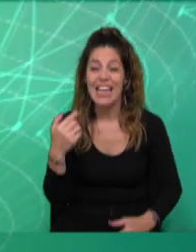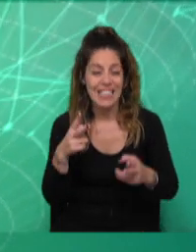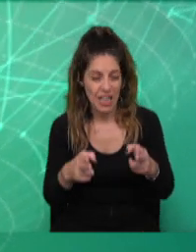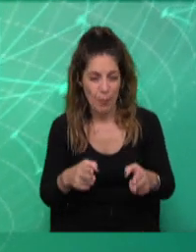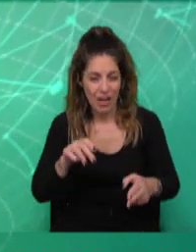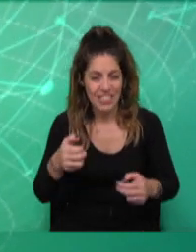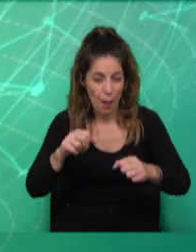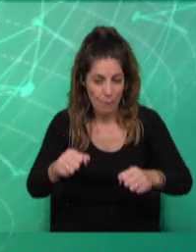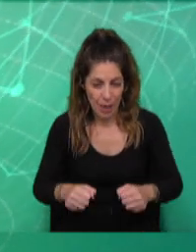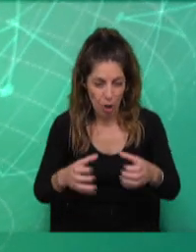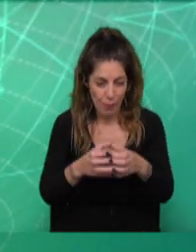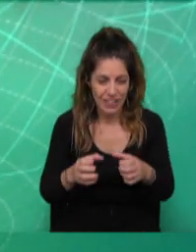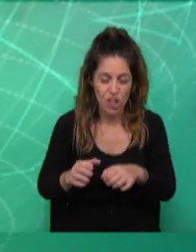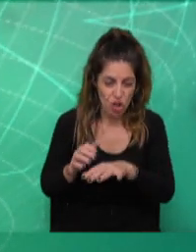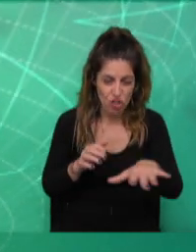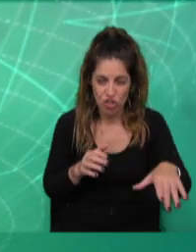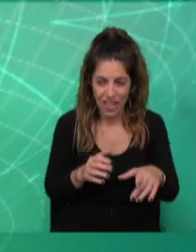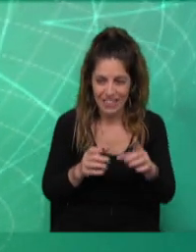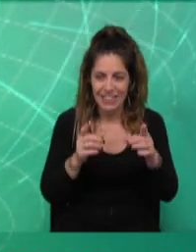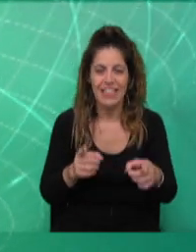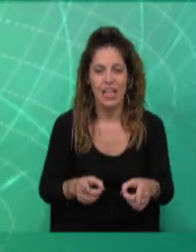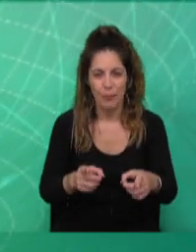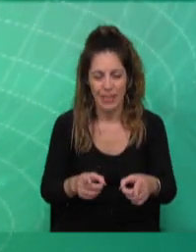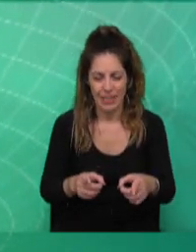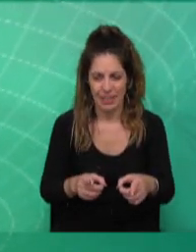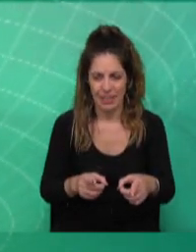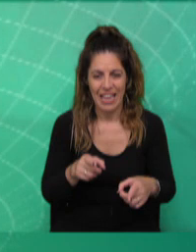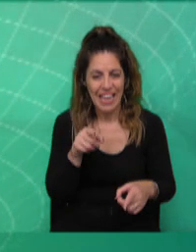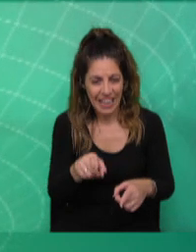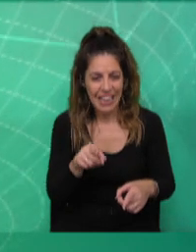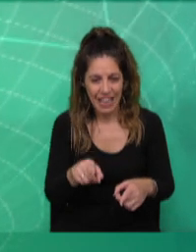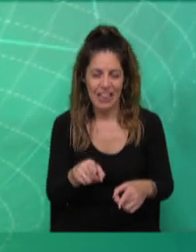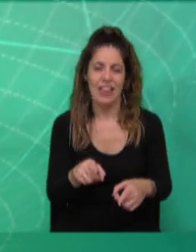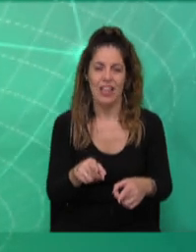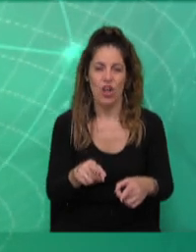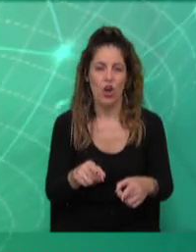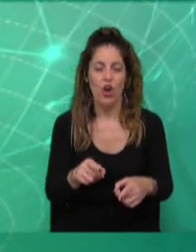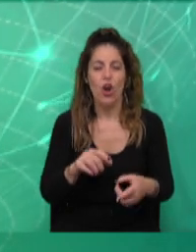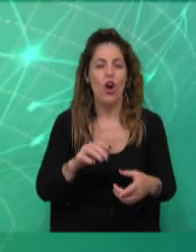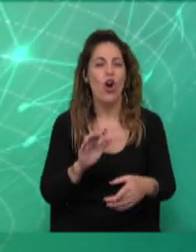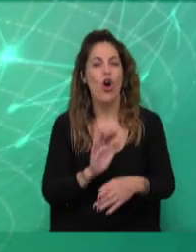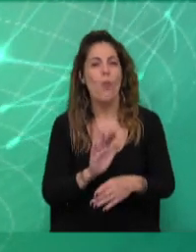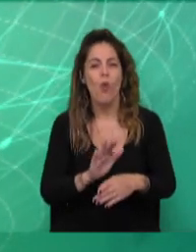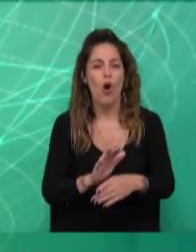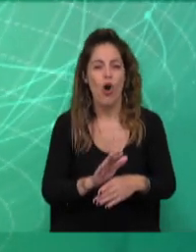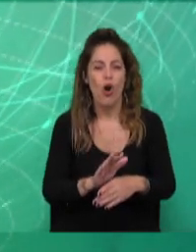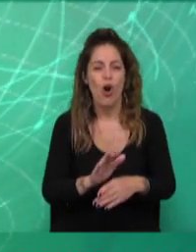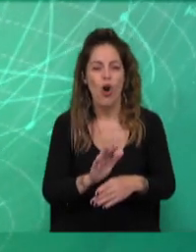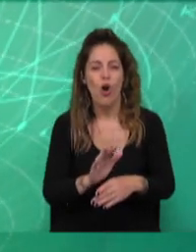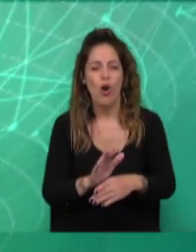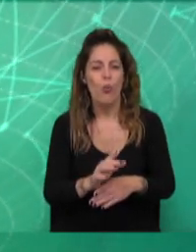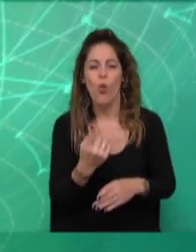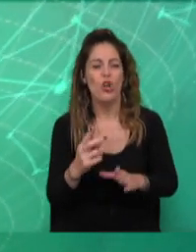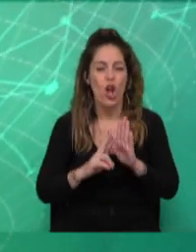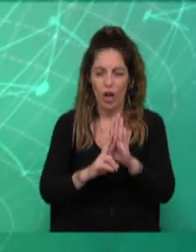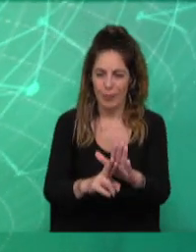era miembro del partido socialista y aparte también porque él eh era como un O sea la historia lo lo considera como uno de